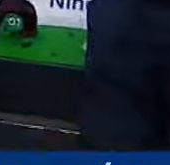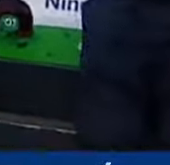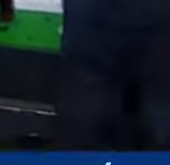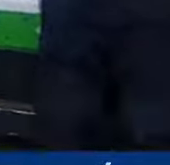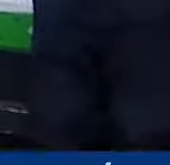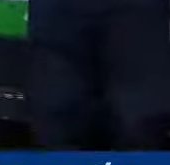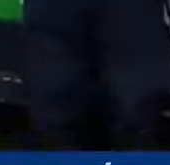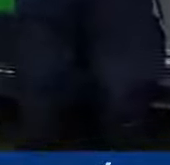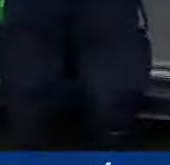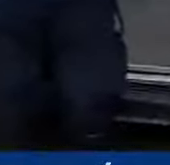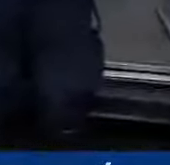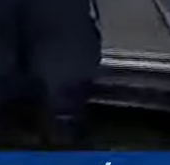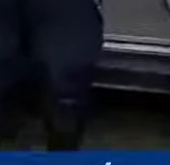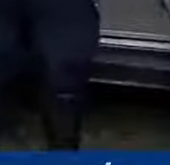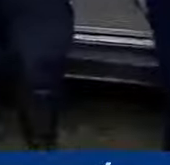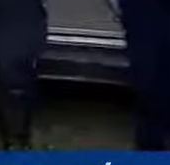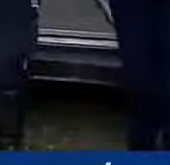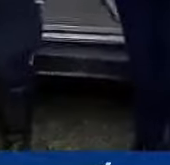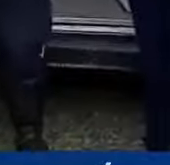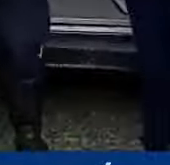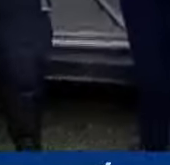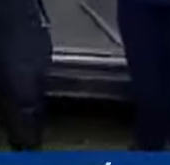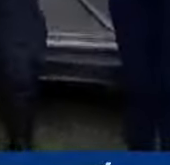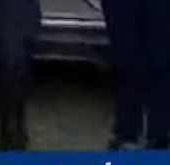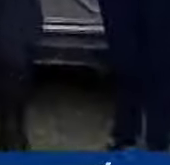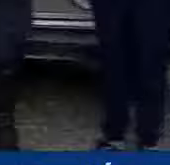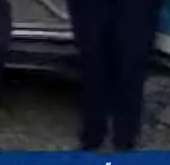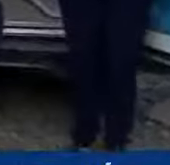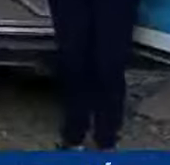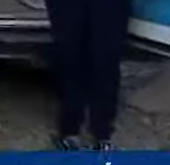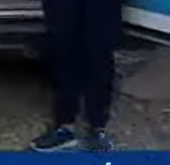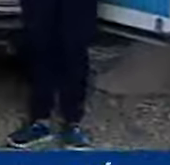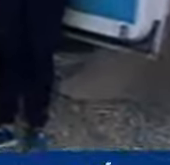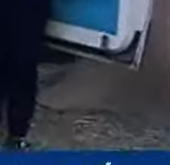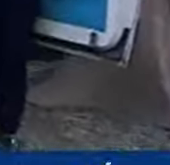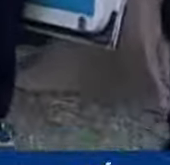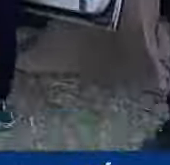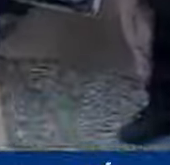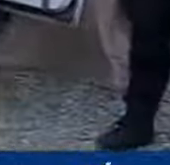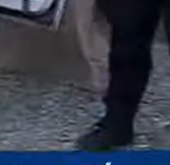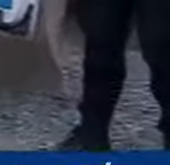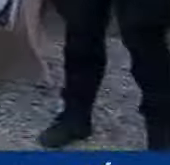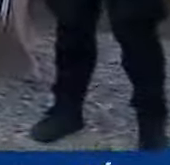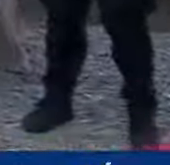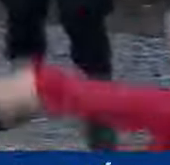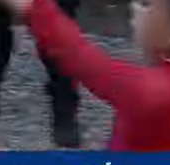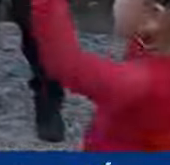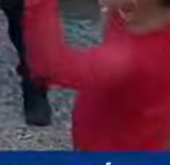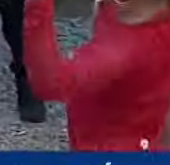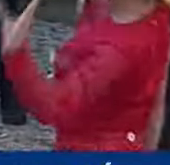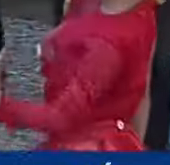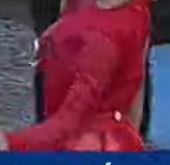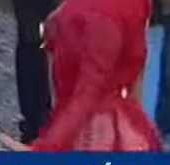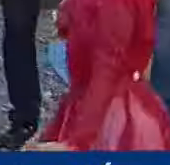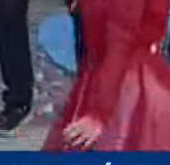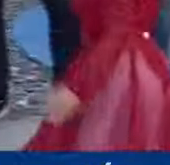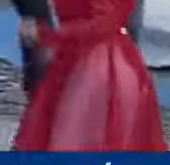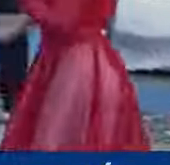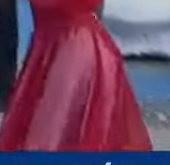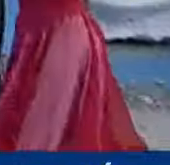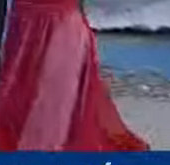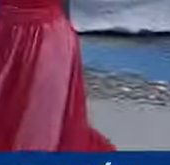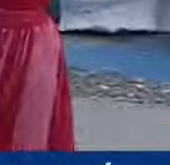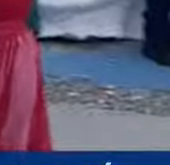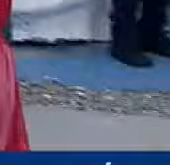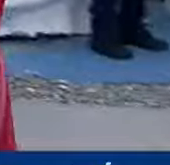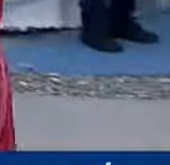Ajá. Con danza. Cuando antojo de un tañío al amanecer, sembró joropo en tu ser y te